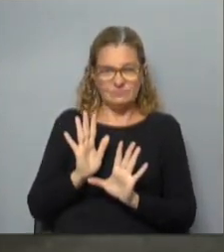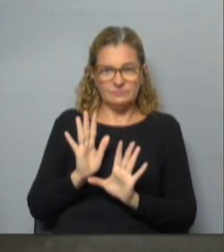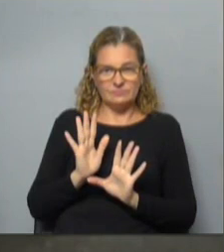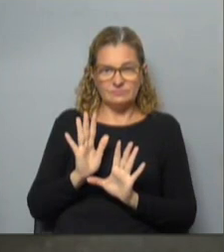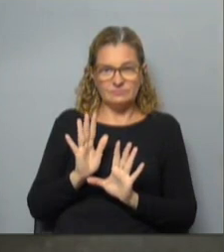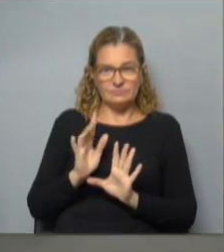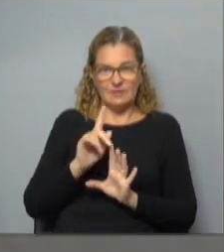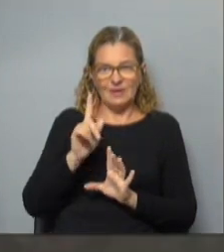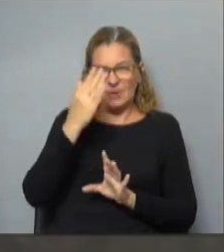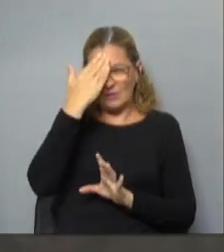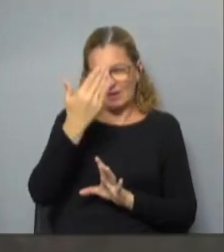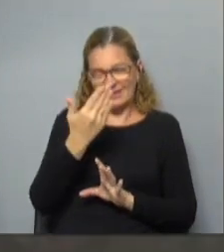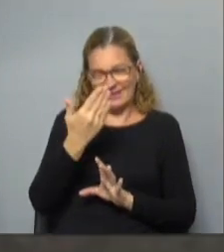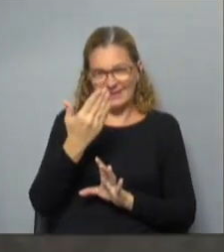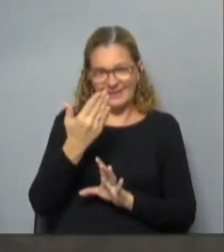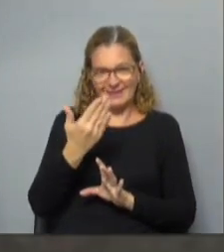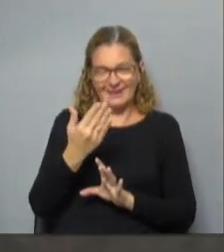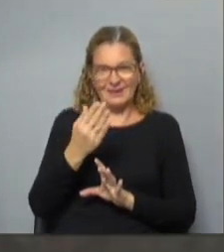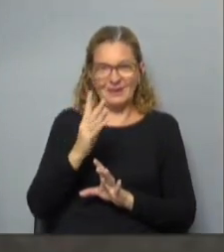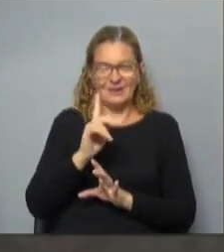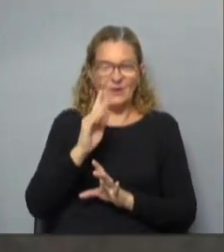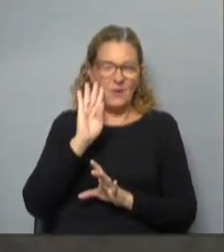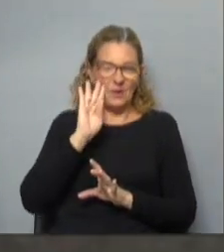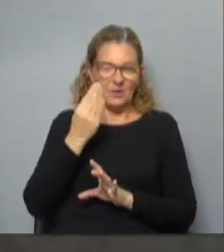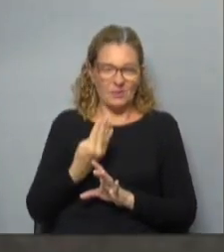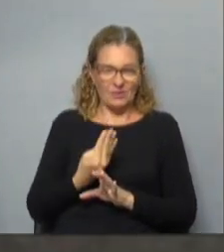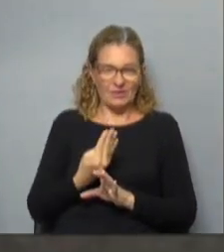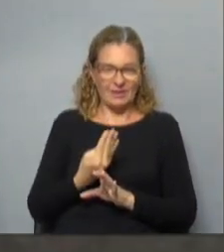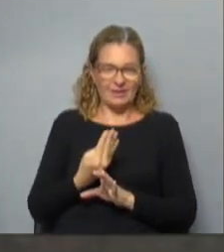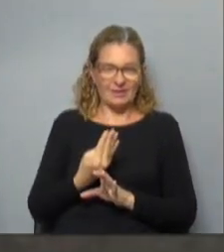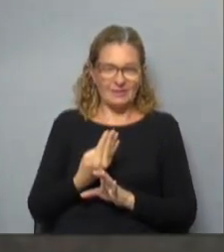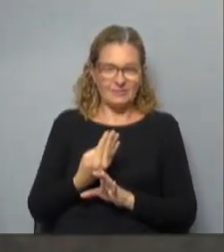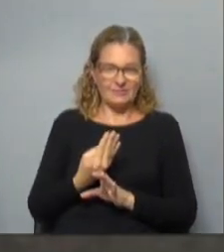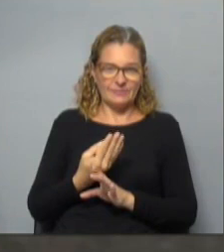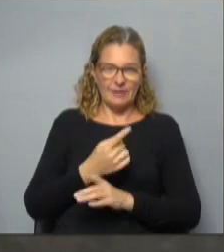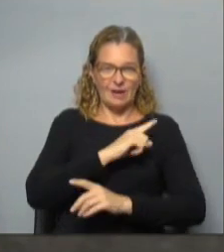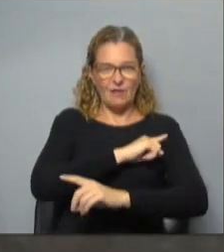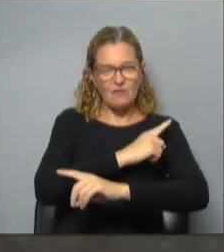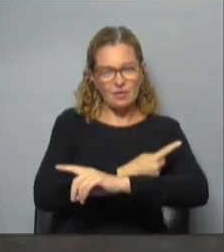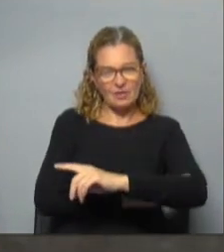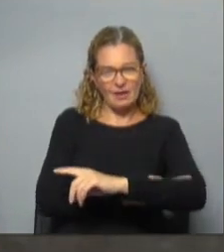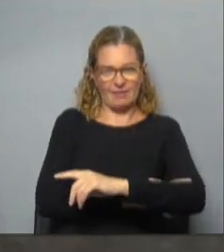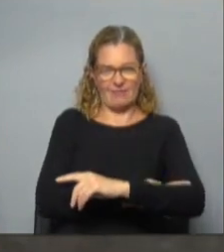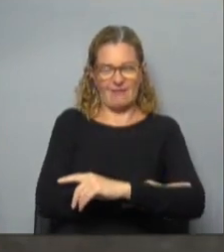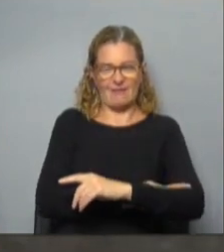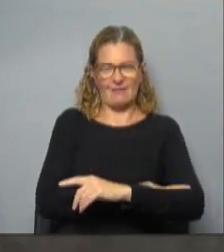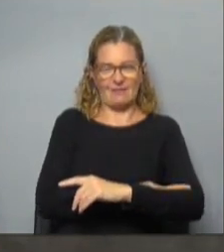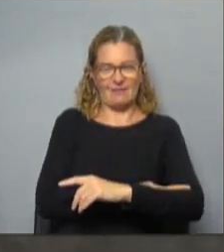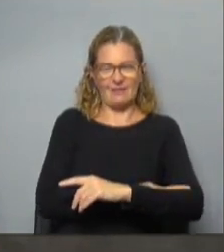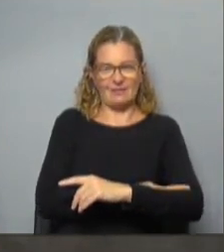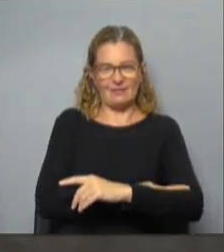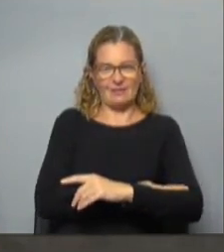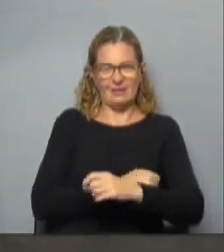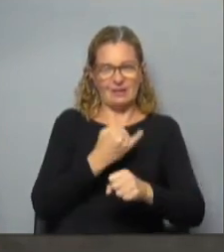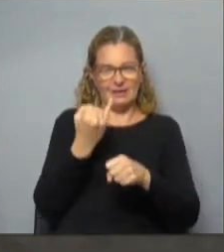que nos diferente o no reconocer la fortaleza que tiene la